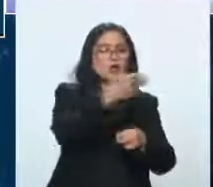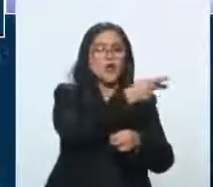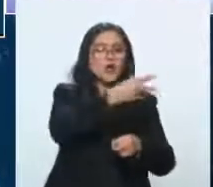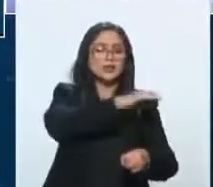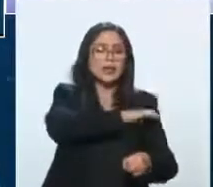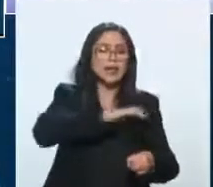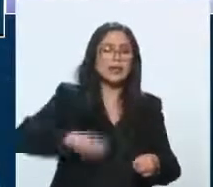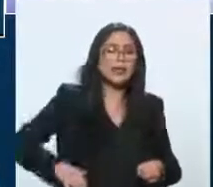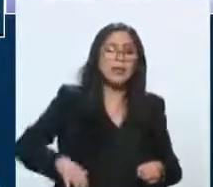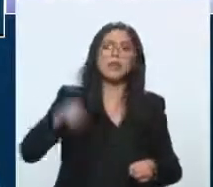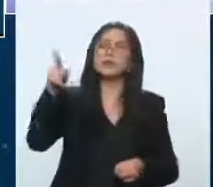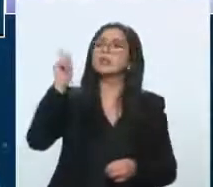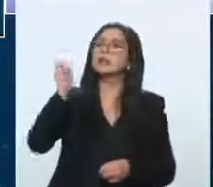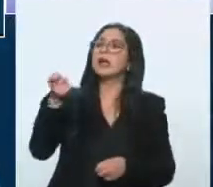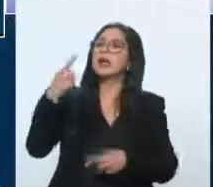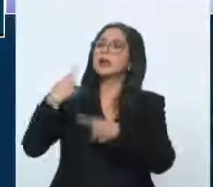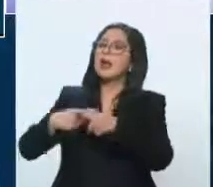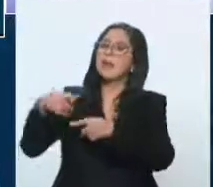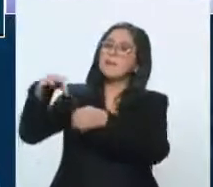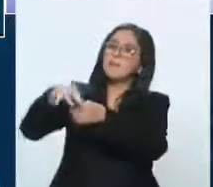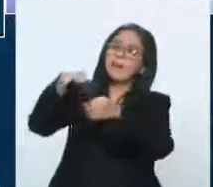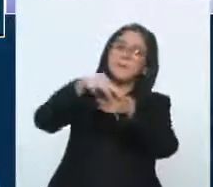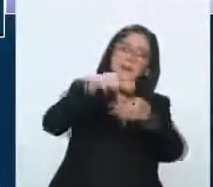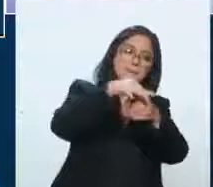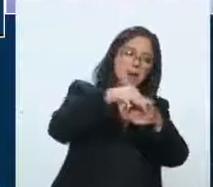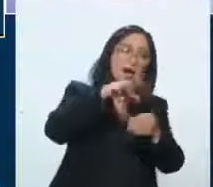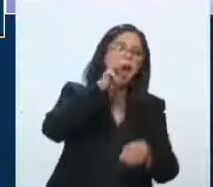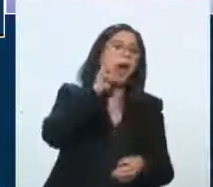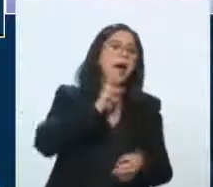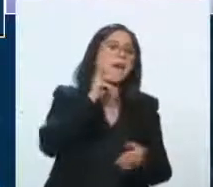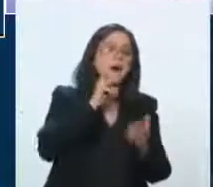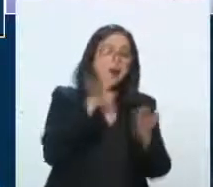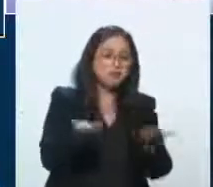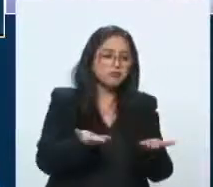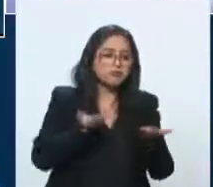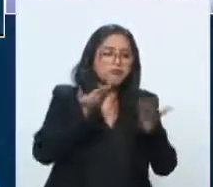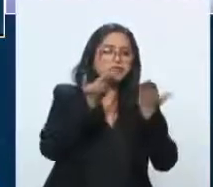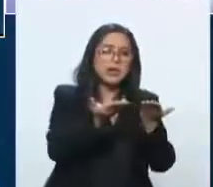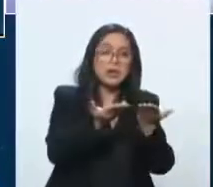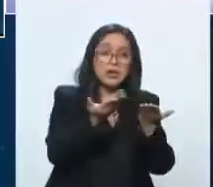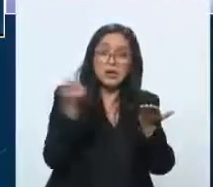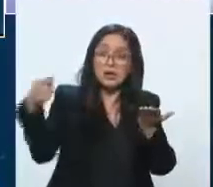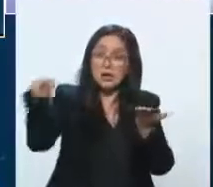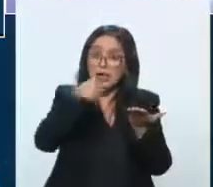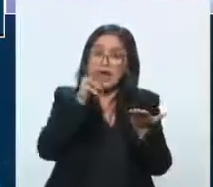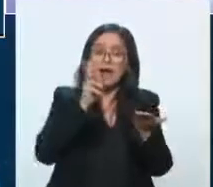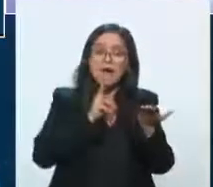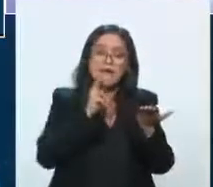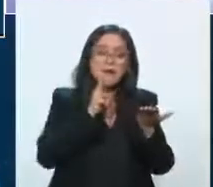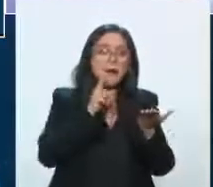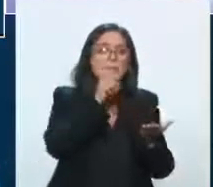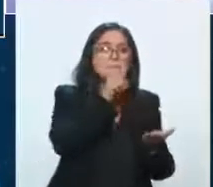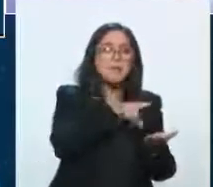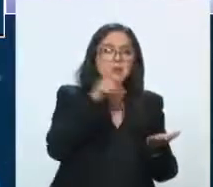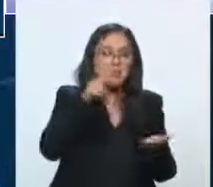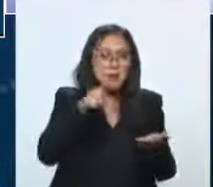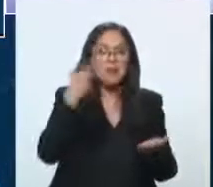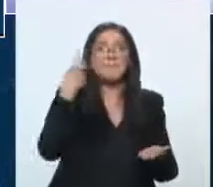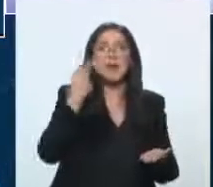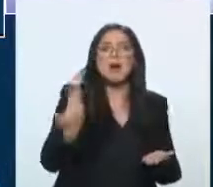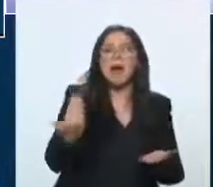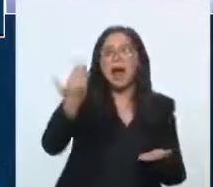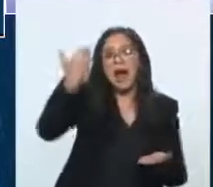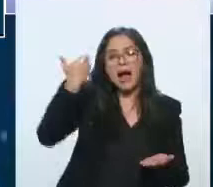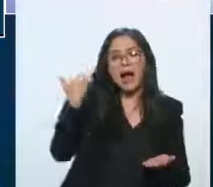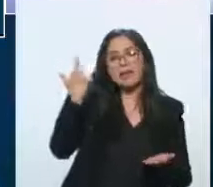candidatos que quedan para que pudiera dar el mismo resultado. Y eso, en lo que hemos observado en mediciones para